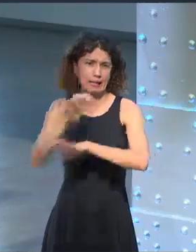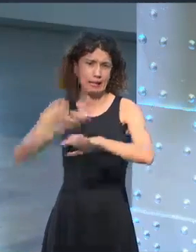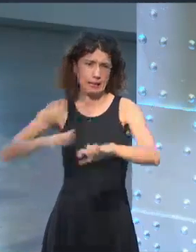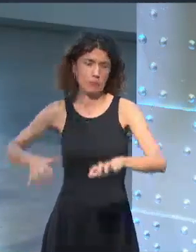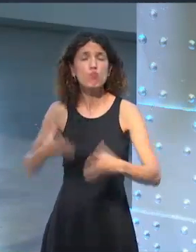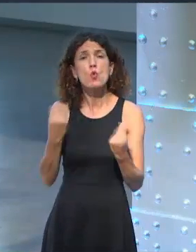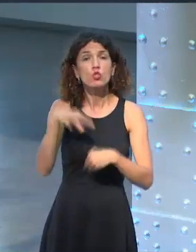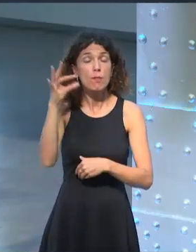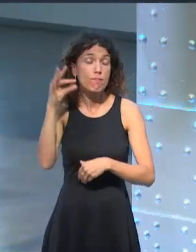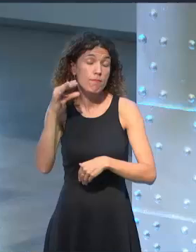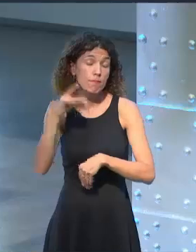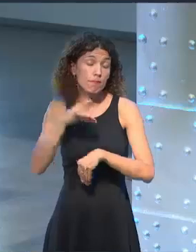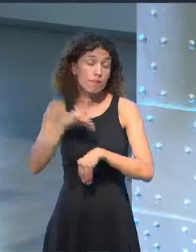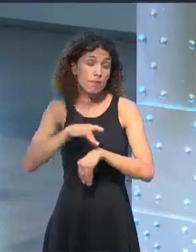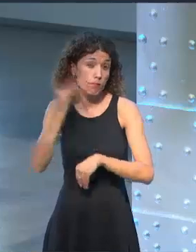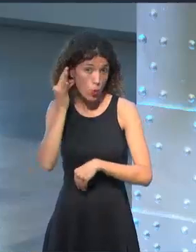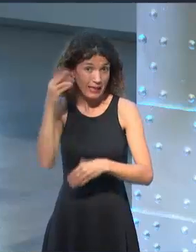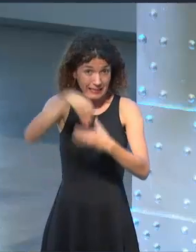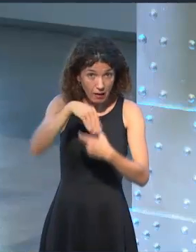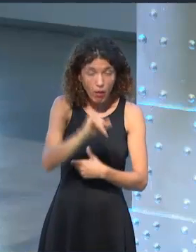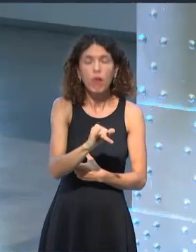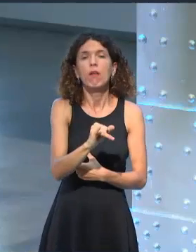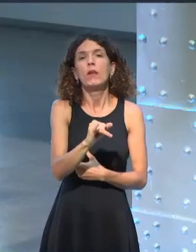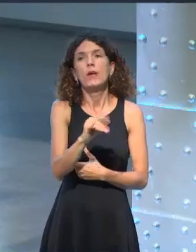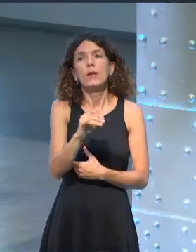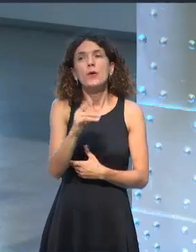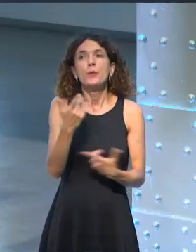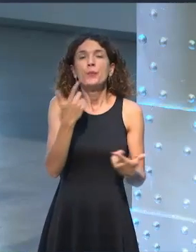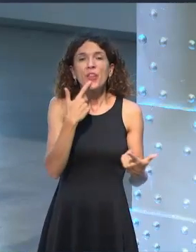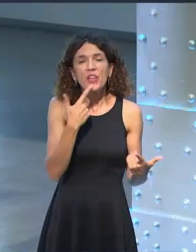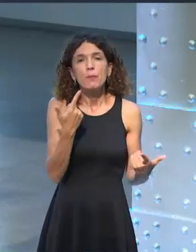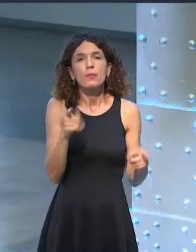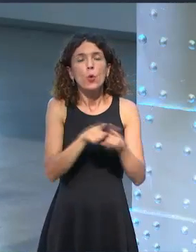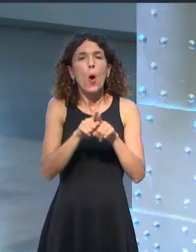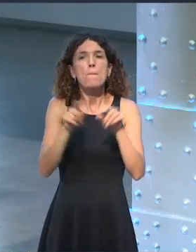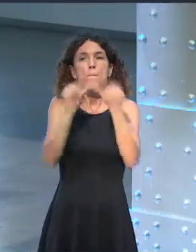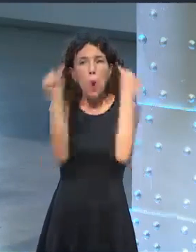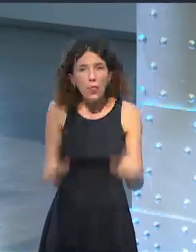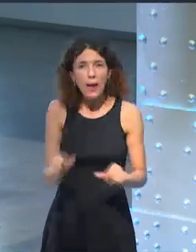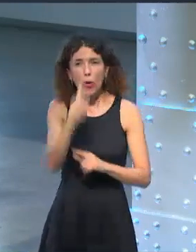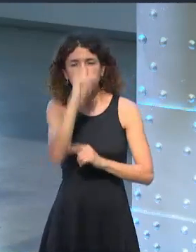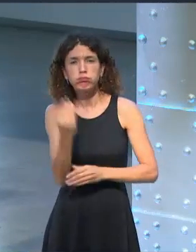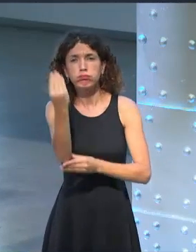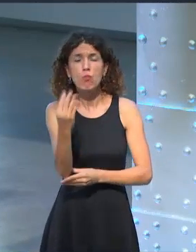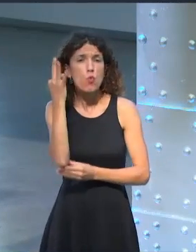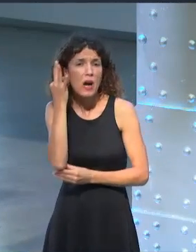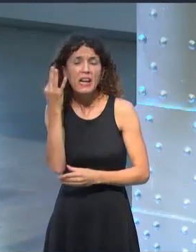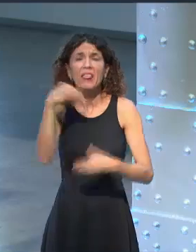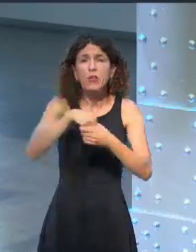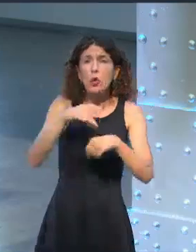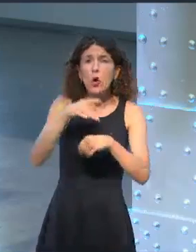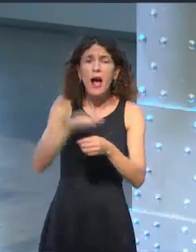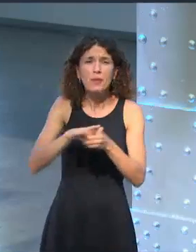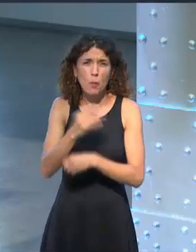muchas mujeres en el ámbito, se comentaban muy pocos modelos de mujeres de estos